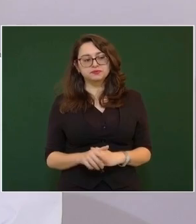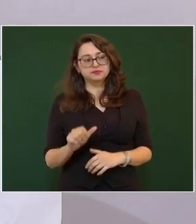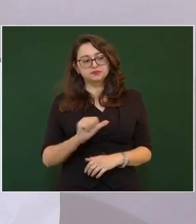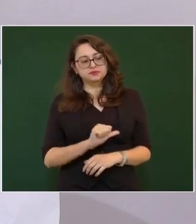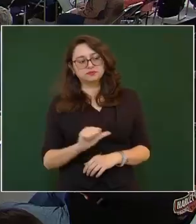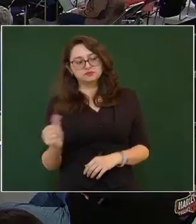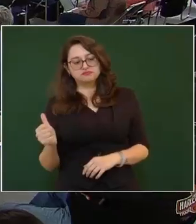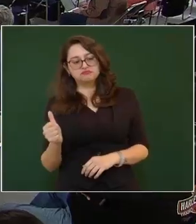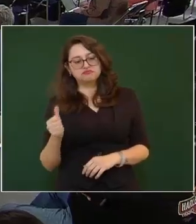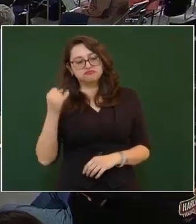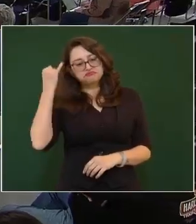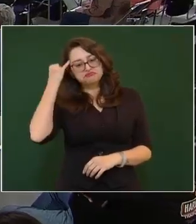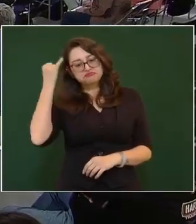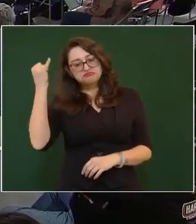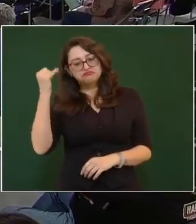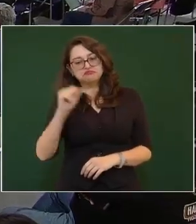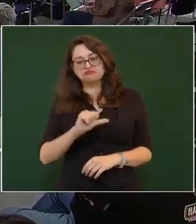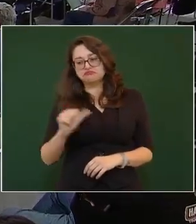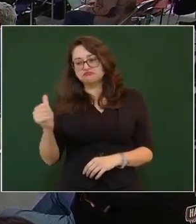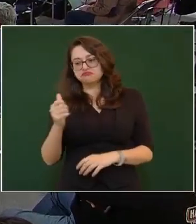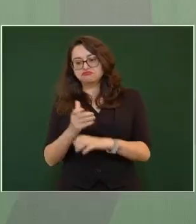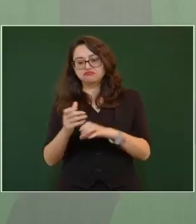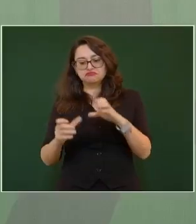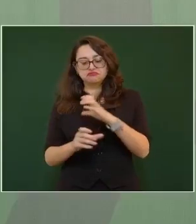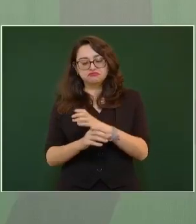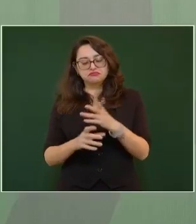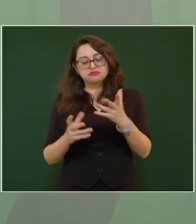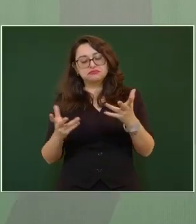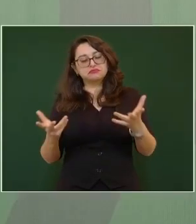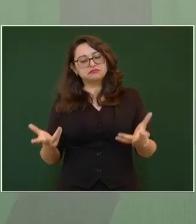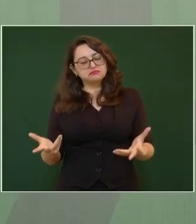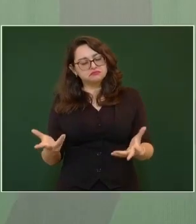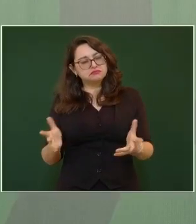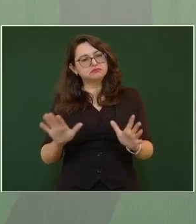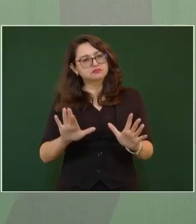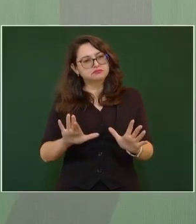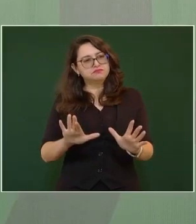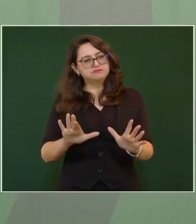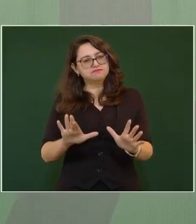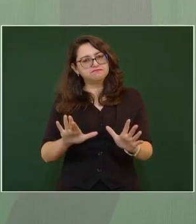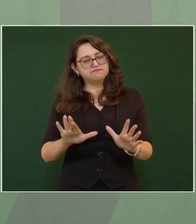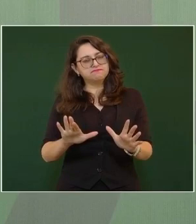tiene que ver pues con la responsabilidad